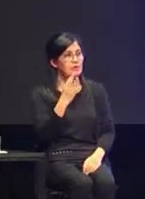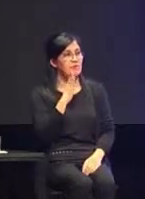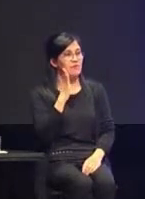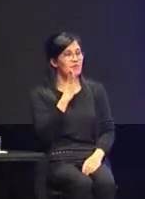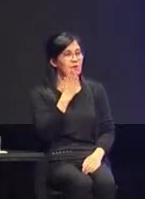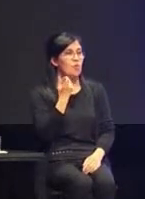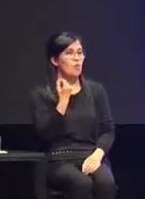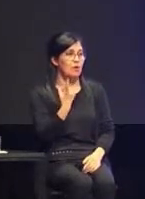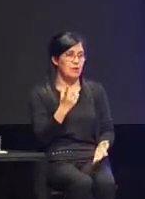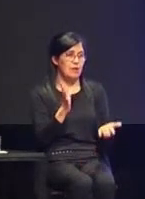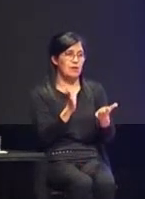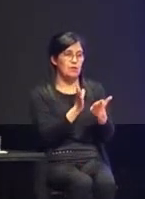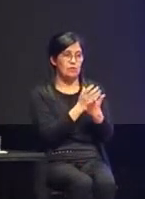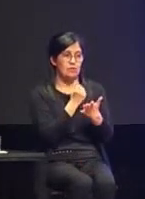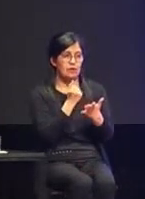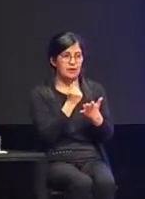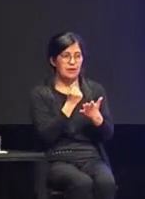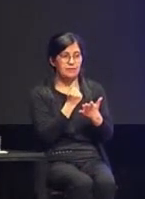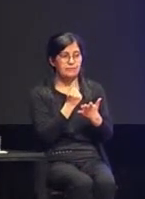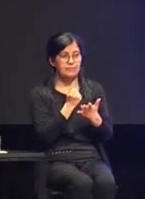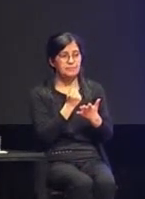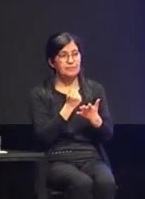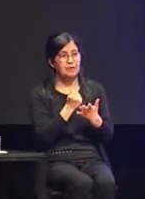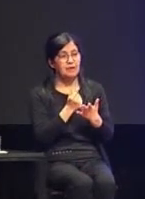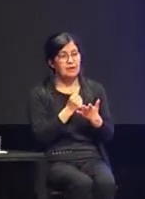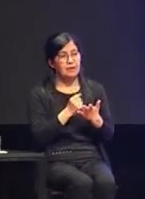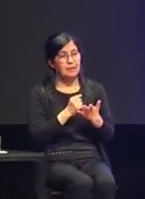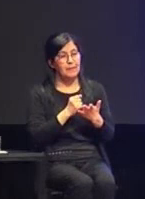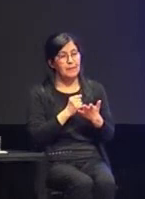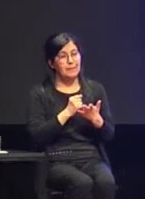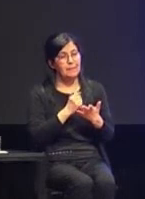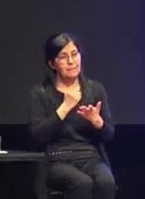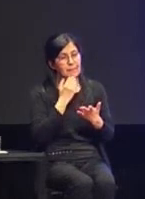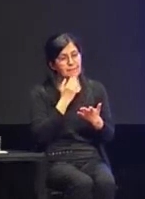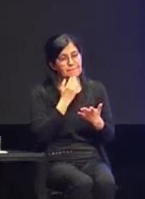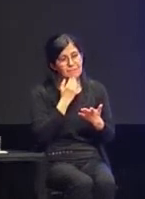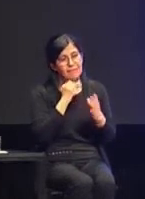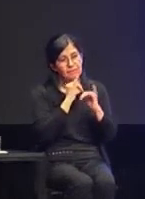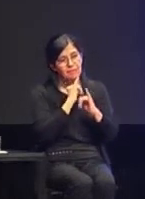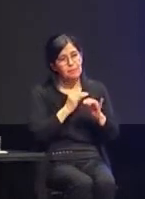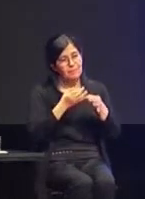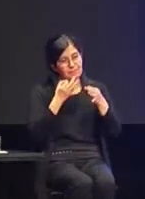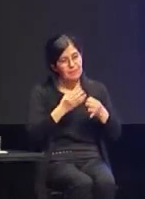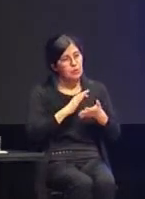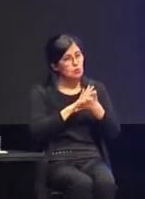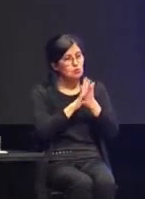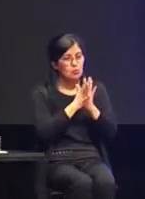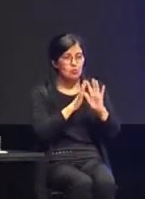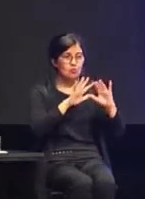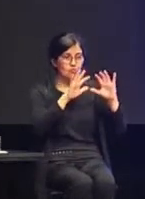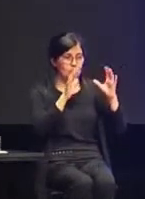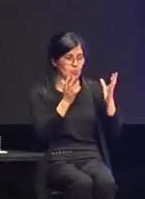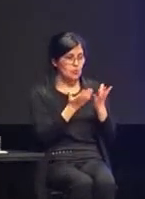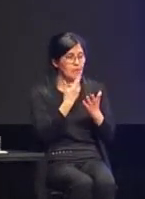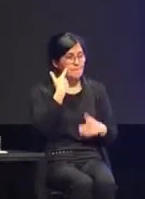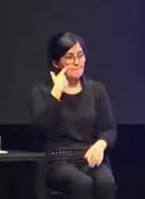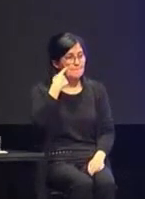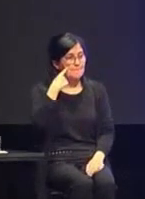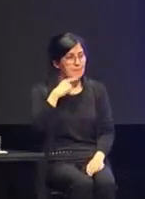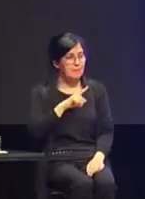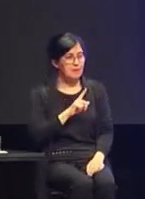es lograr una cobertura universal sanitaria específica para todo el mundo.